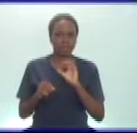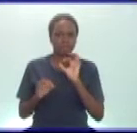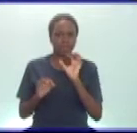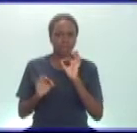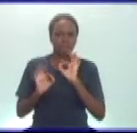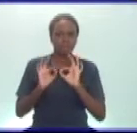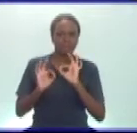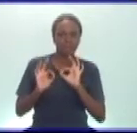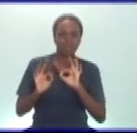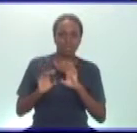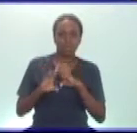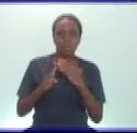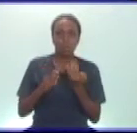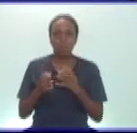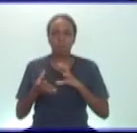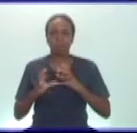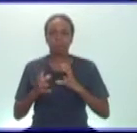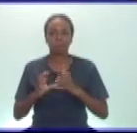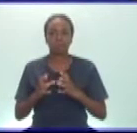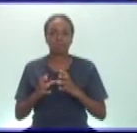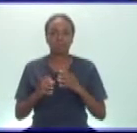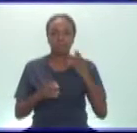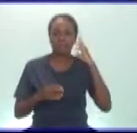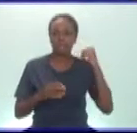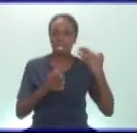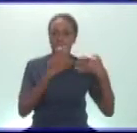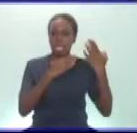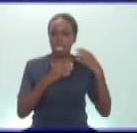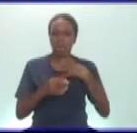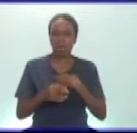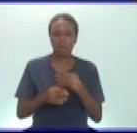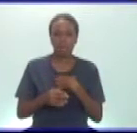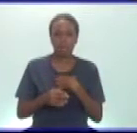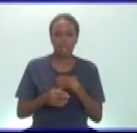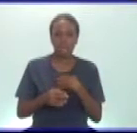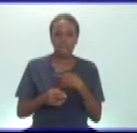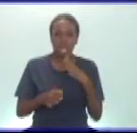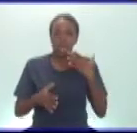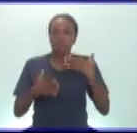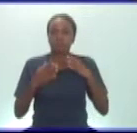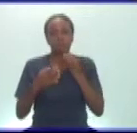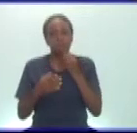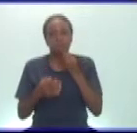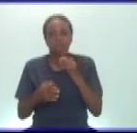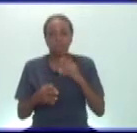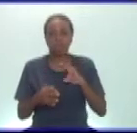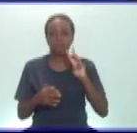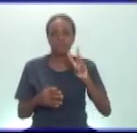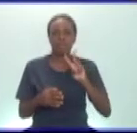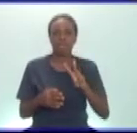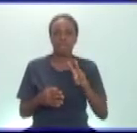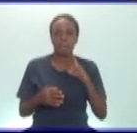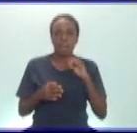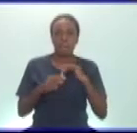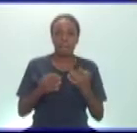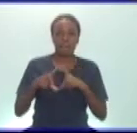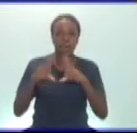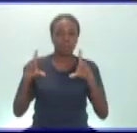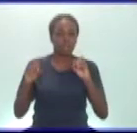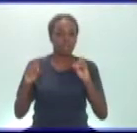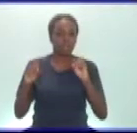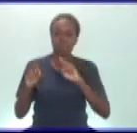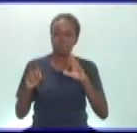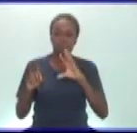están representados o no, si hay algún templo en Atenas que los tenga. Quizás es verdadero, pero en el texto no se dice eso. Por tanto,